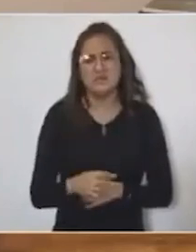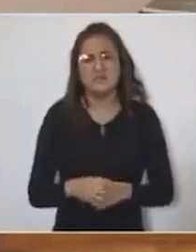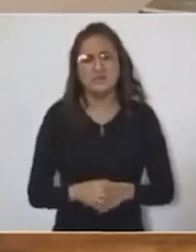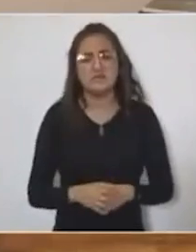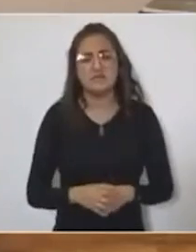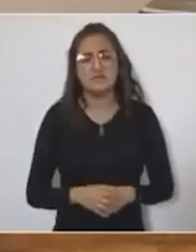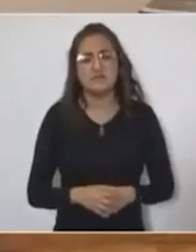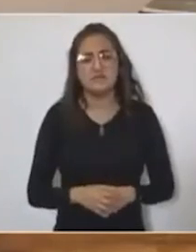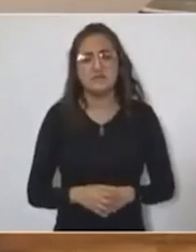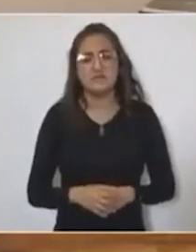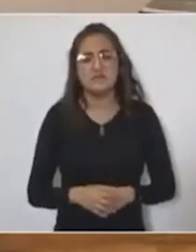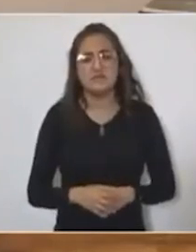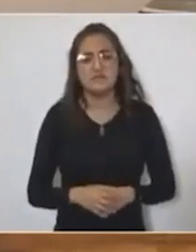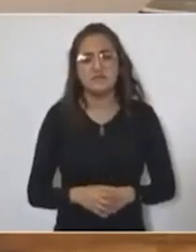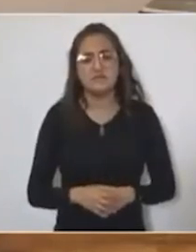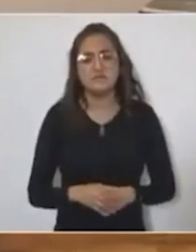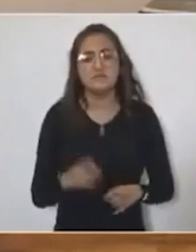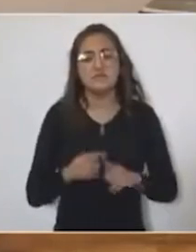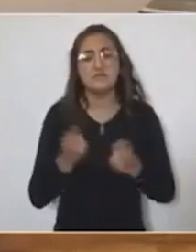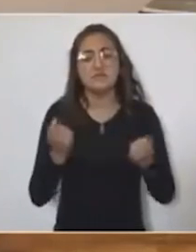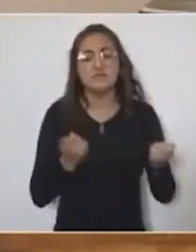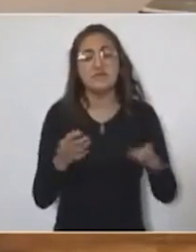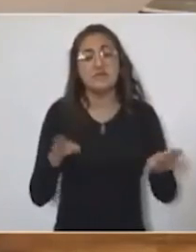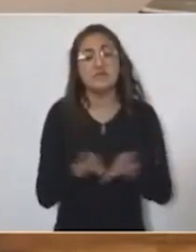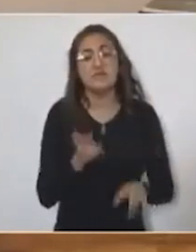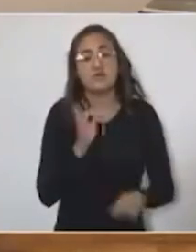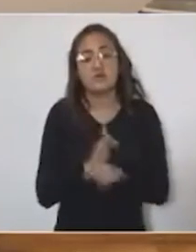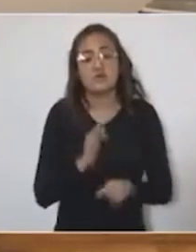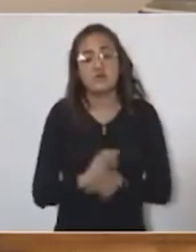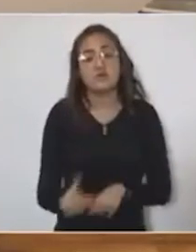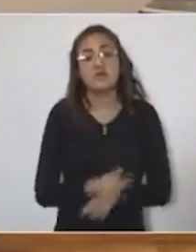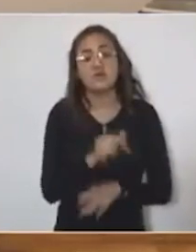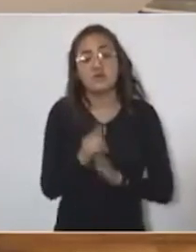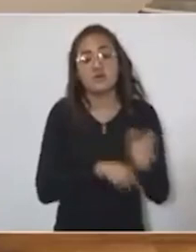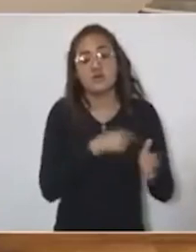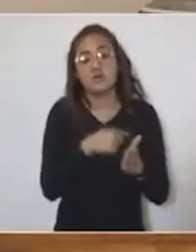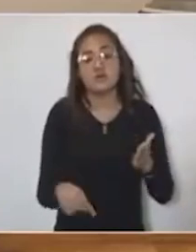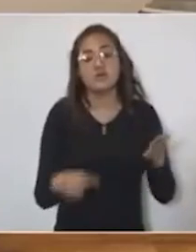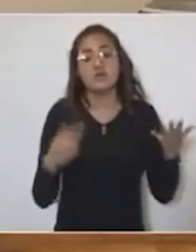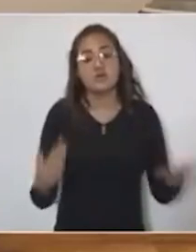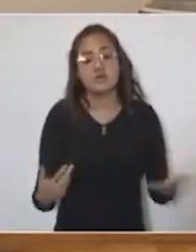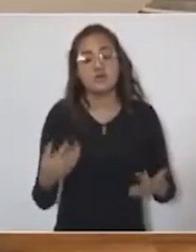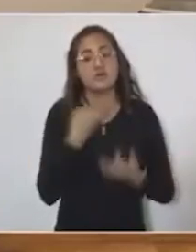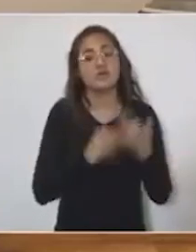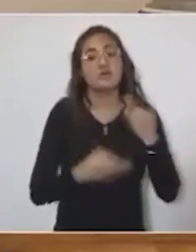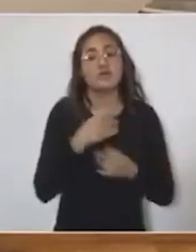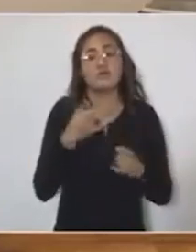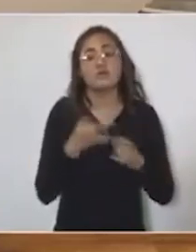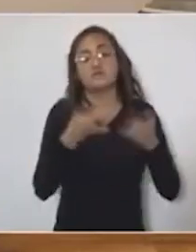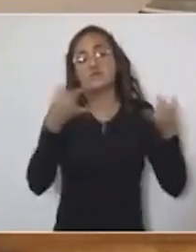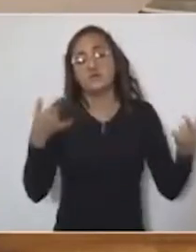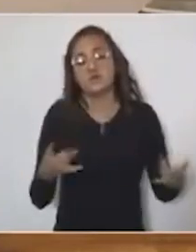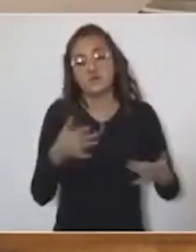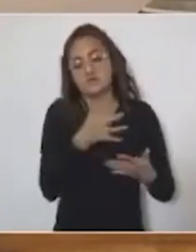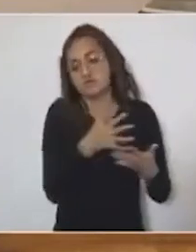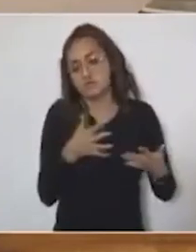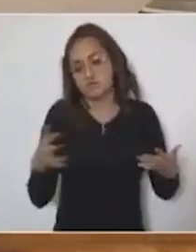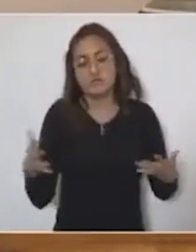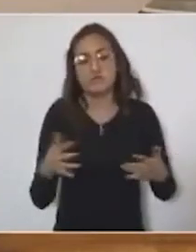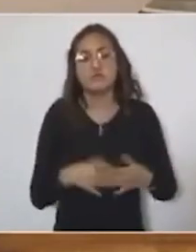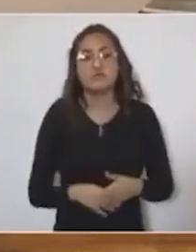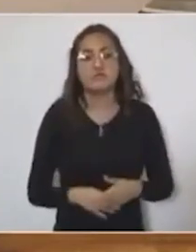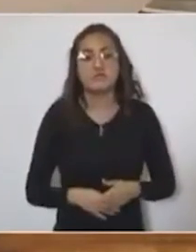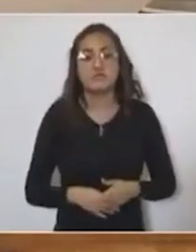CFDIs que se manejaron y cómo luego se cancelaron. Y bueno, toda una historia, toda una